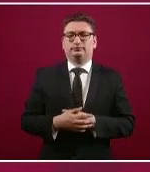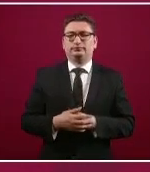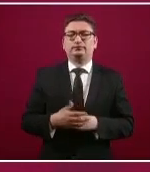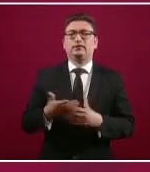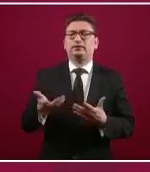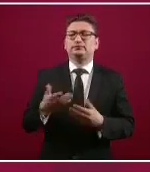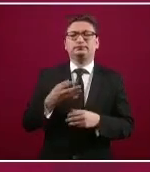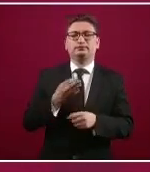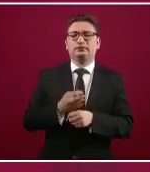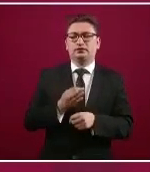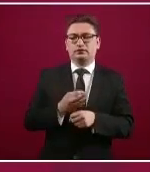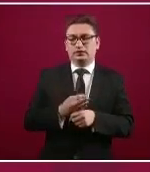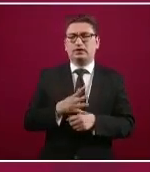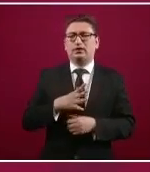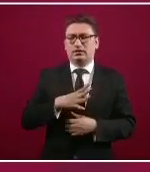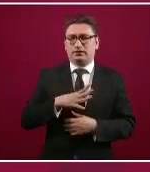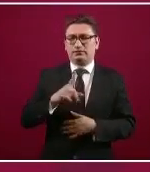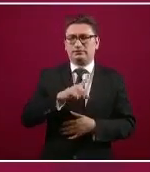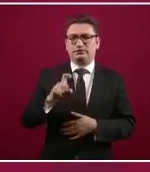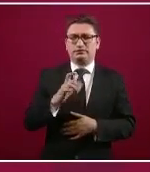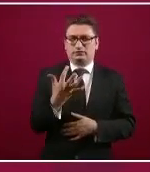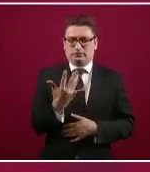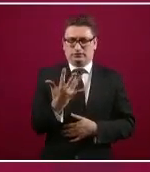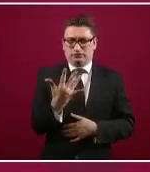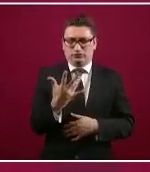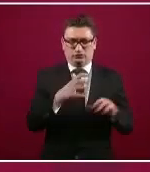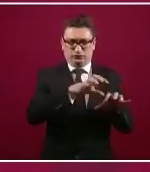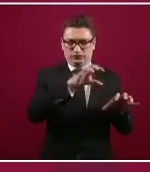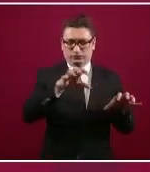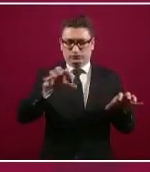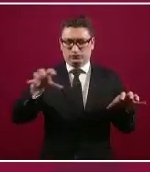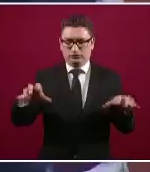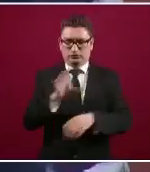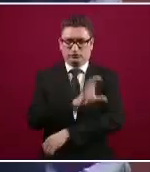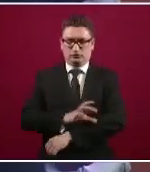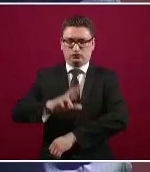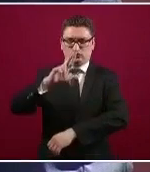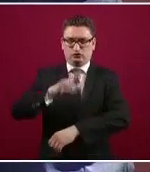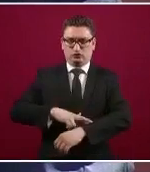actualmente son 150 coordinaciones territoriales